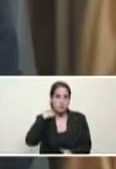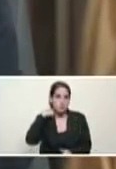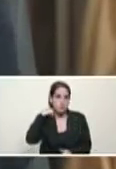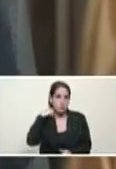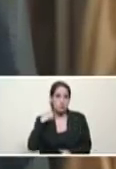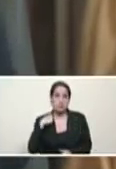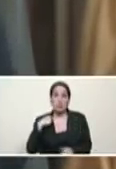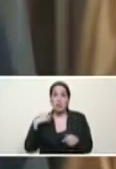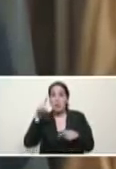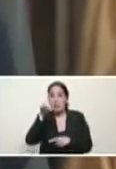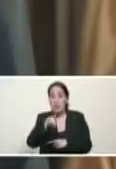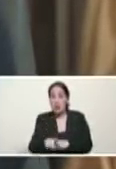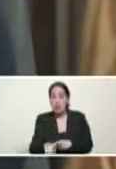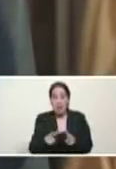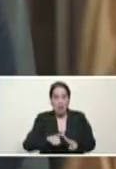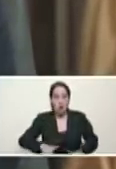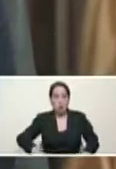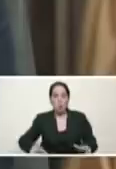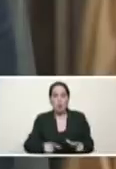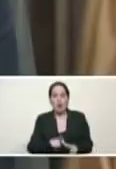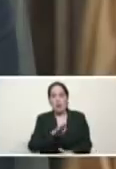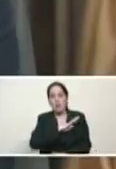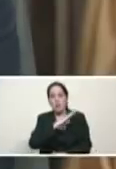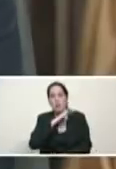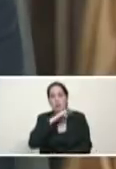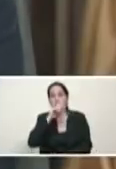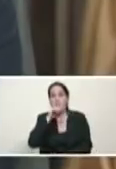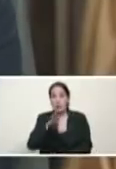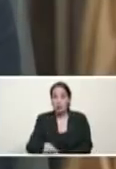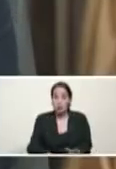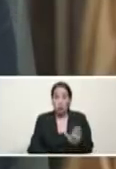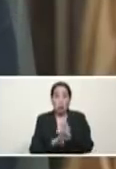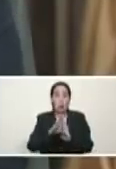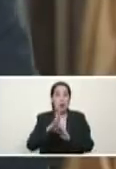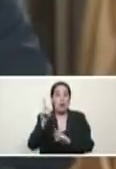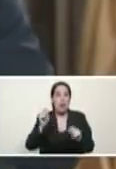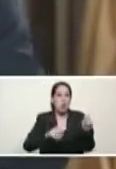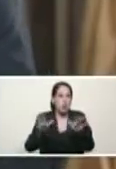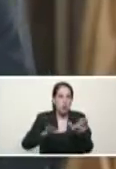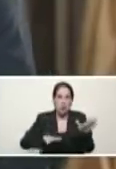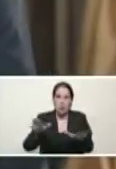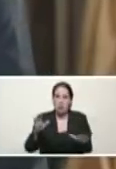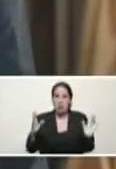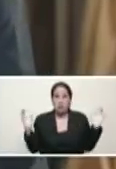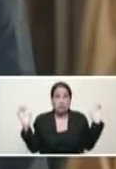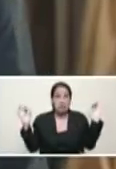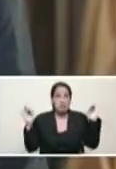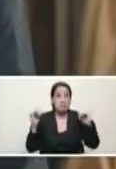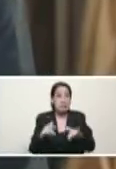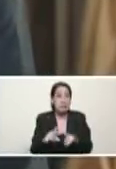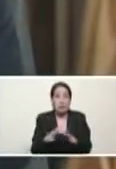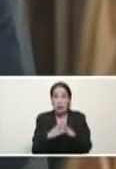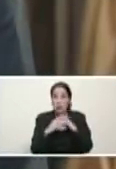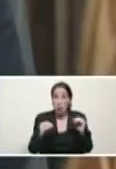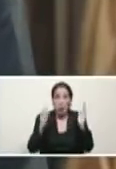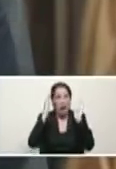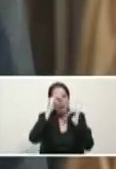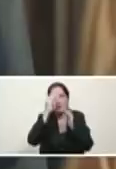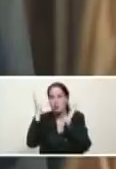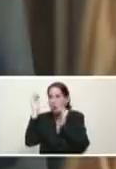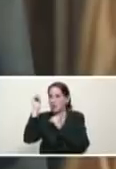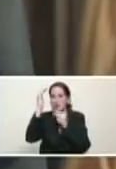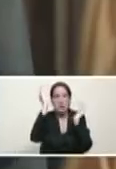recuperación de espacios patrimoniales, la preservación y el desarrollo de espacios turísticos. Así que de forma integral estamos abordando desde